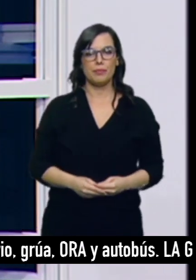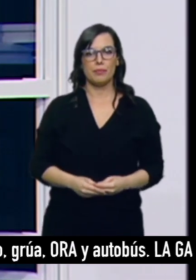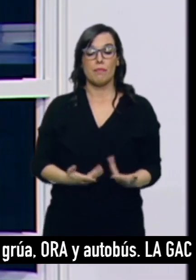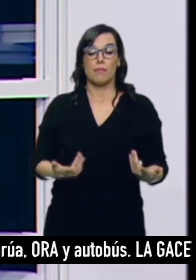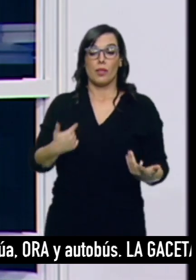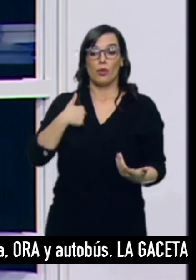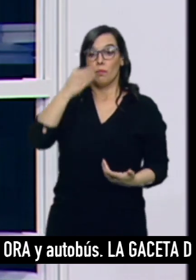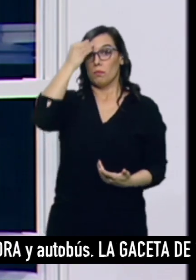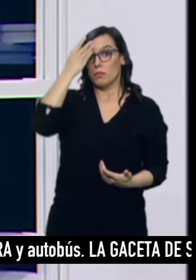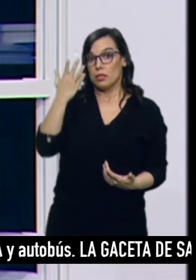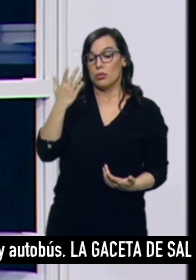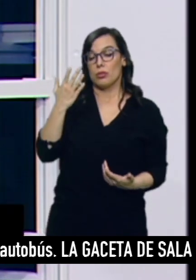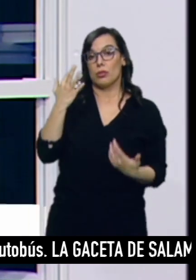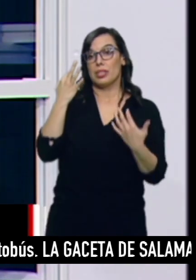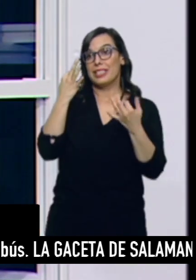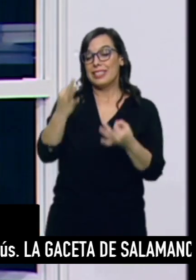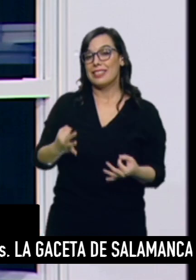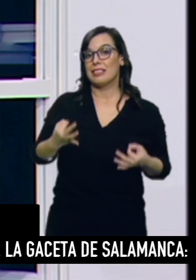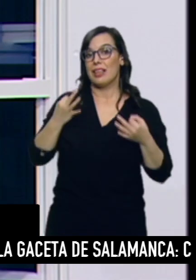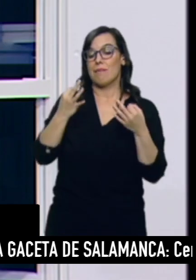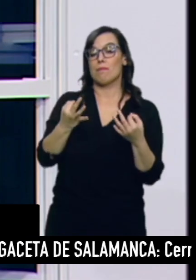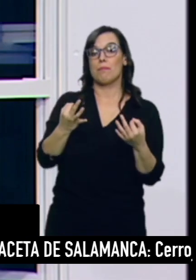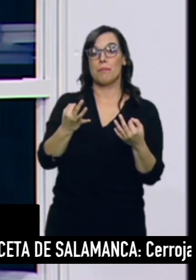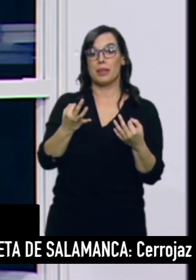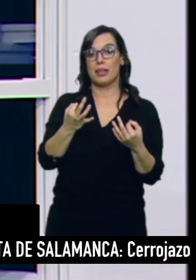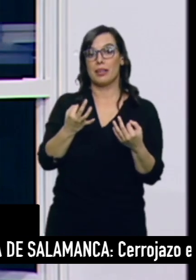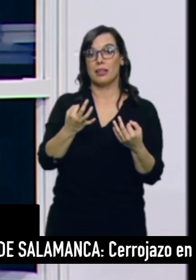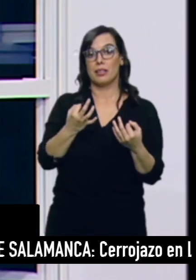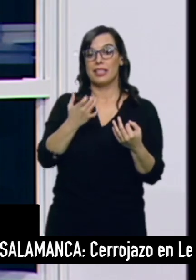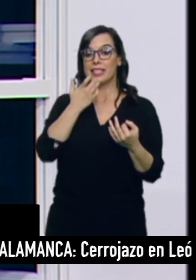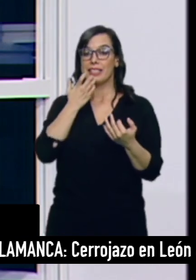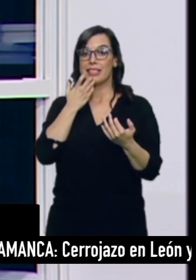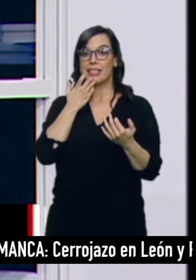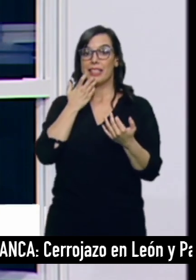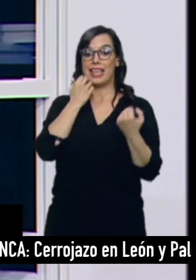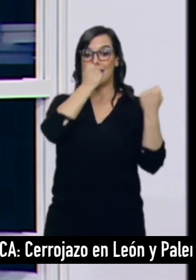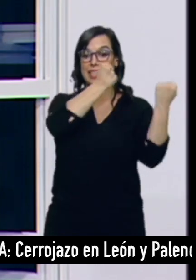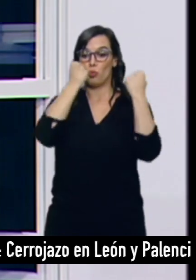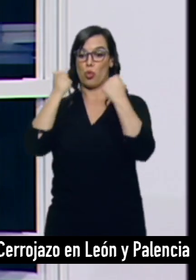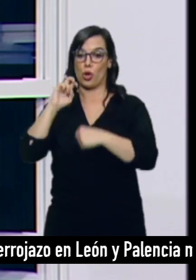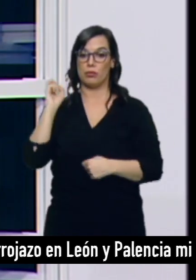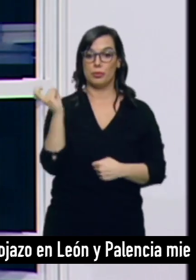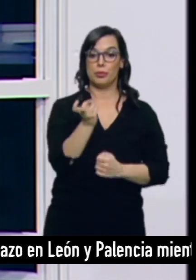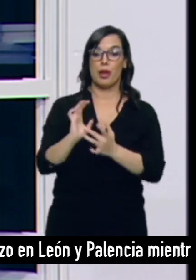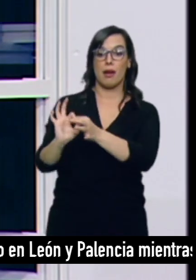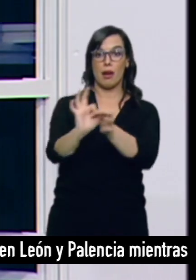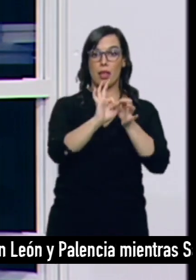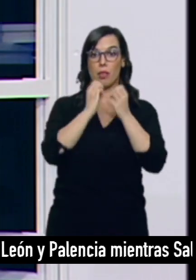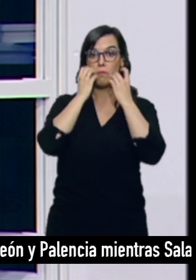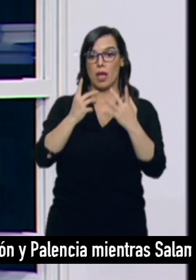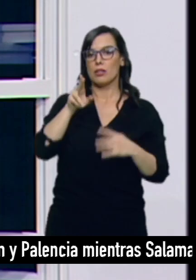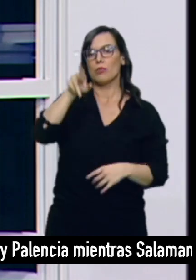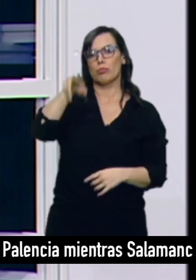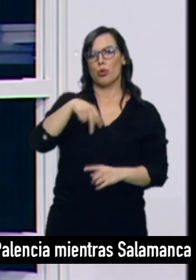Hombre, yo creo que siempre que haya una muy buena relación entre las instituciones es algo muy, muy